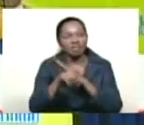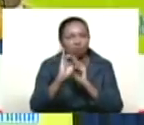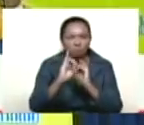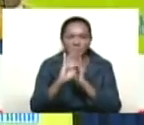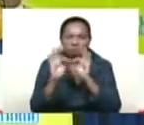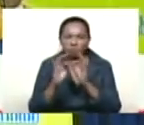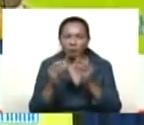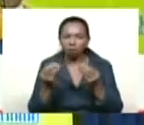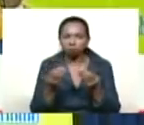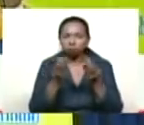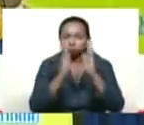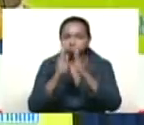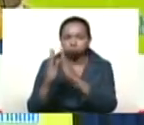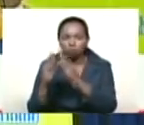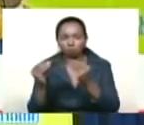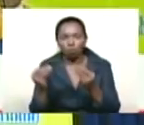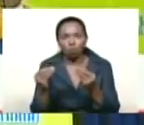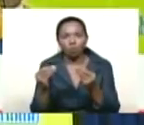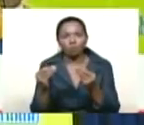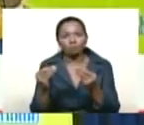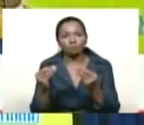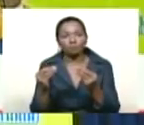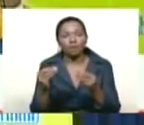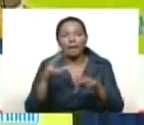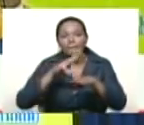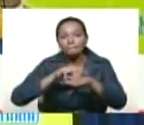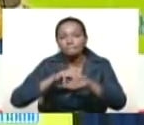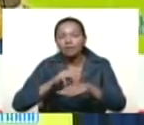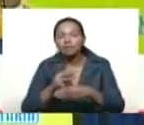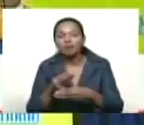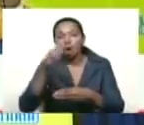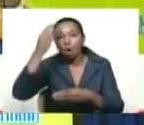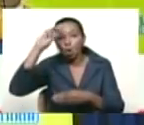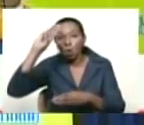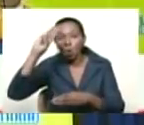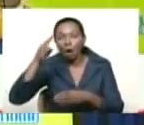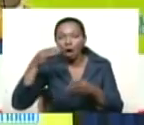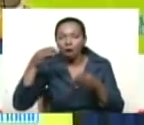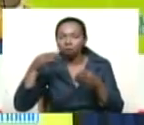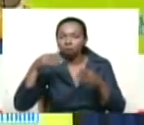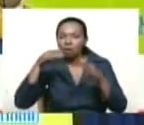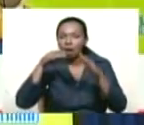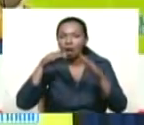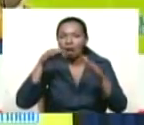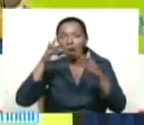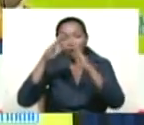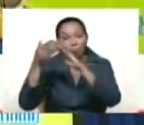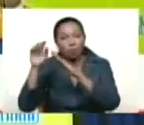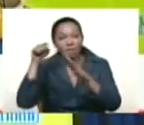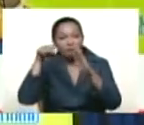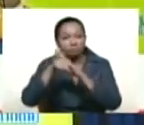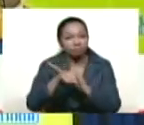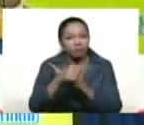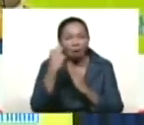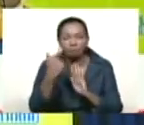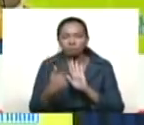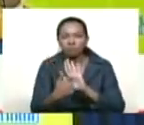coordinando con los médicos y médicas de Cuba que están en los barrios y comunidades, dando el